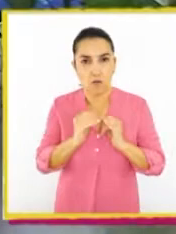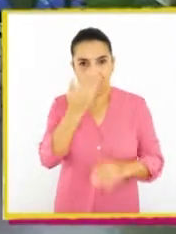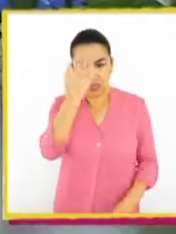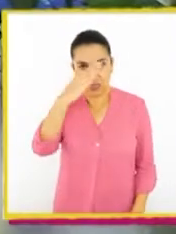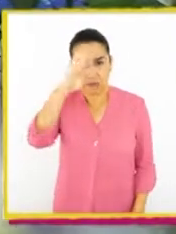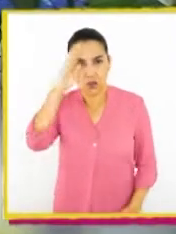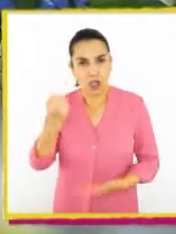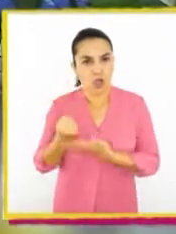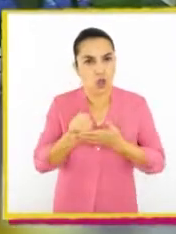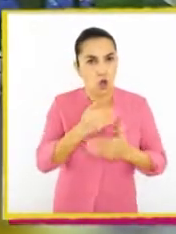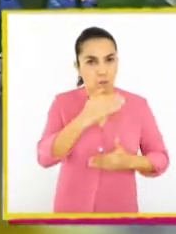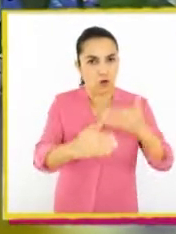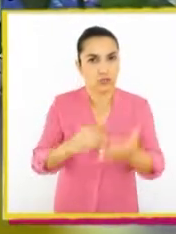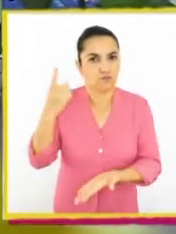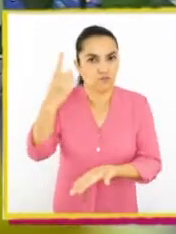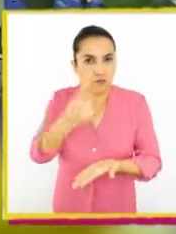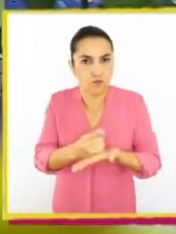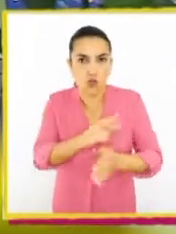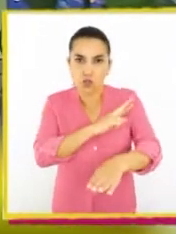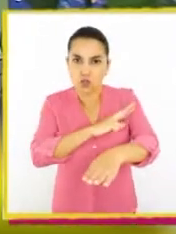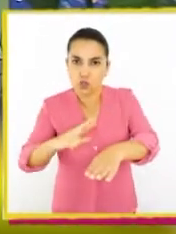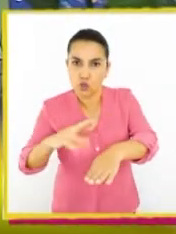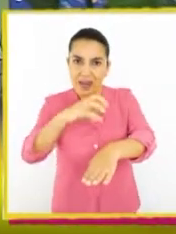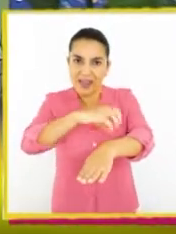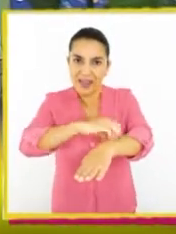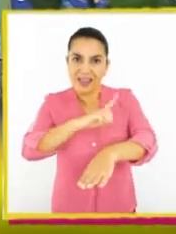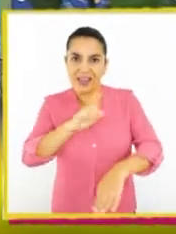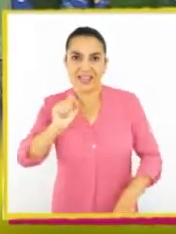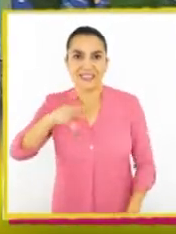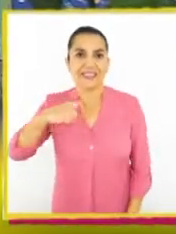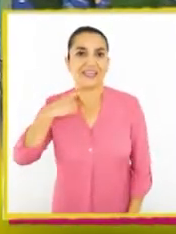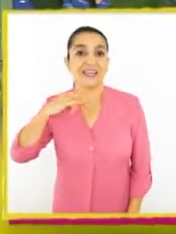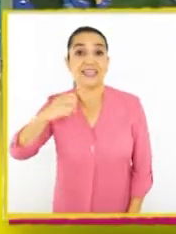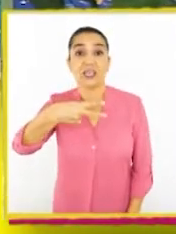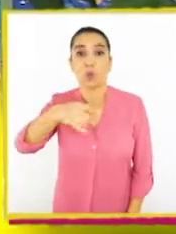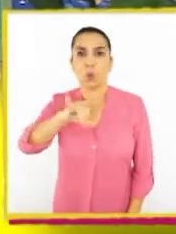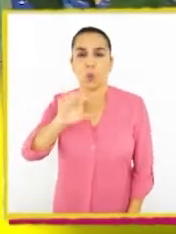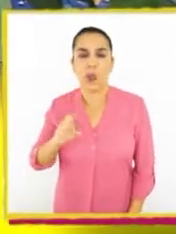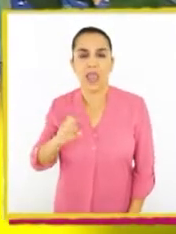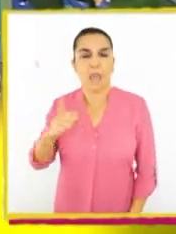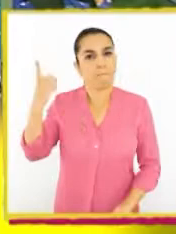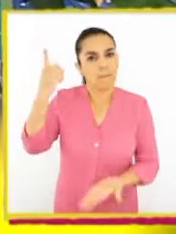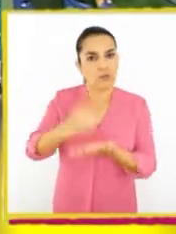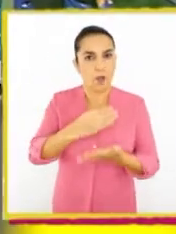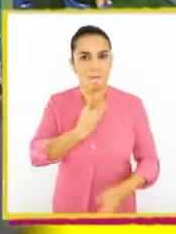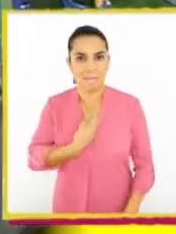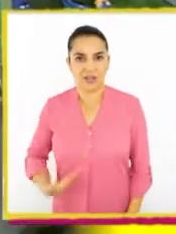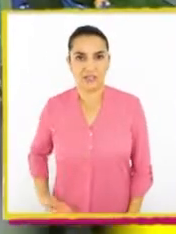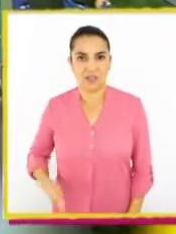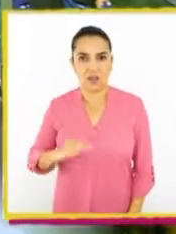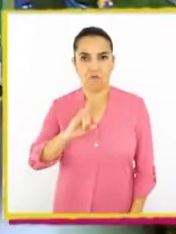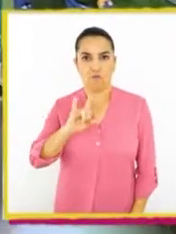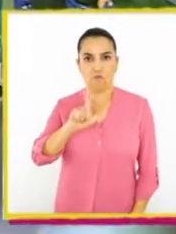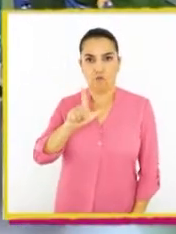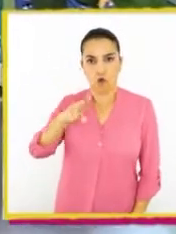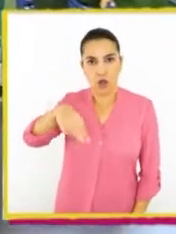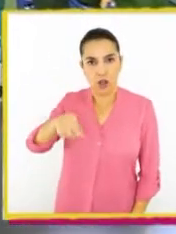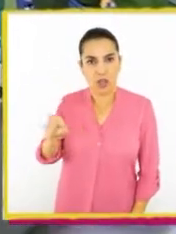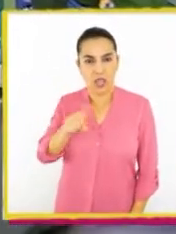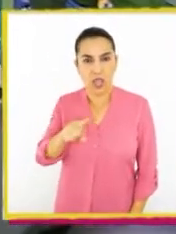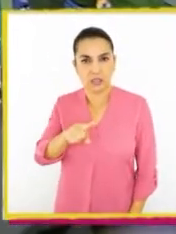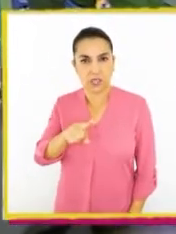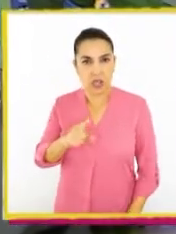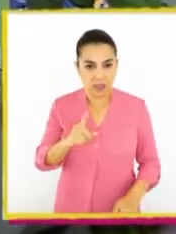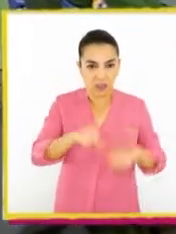diplomático que ayudó al proceso de la colonización del sur de Llanquihue, bajo el mandato del presidente Manuel Bulnes, ofreciendo tierras a quienes quisieran